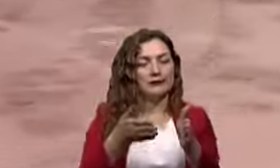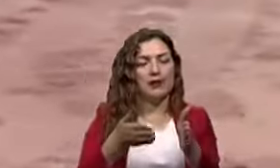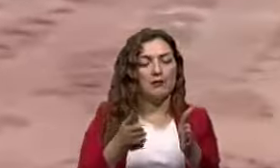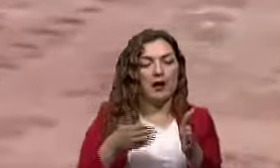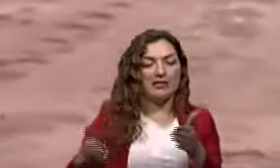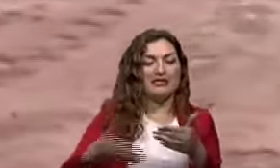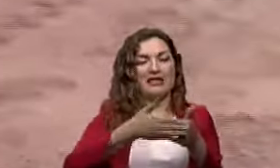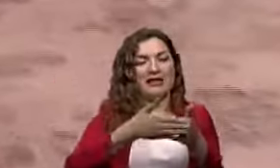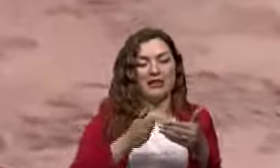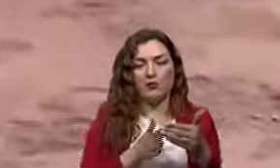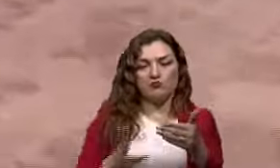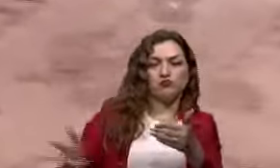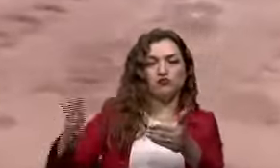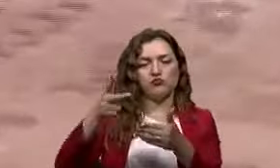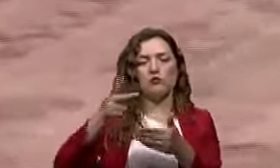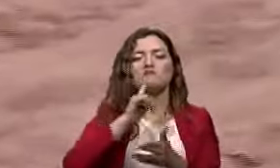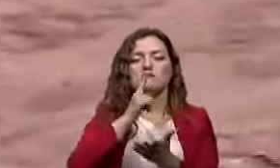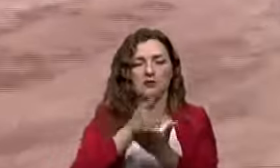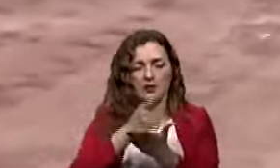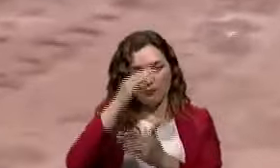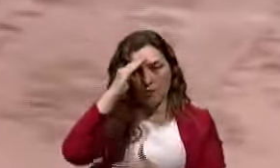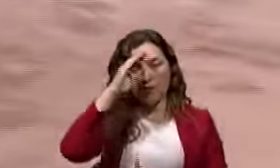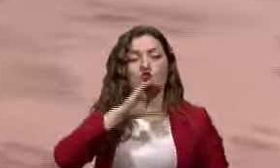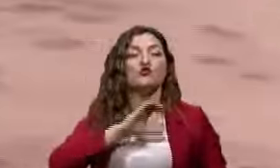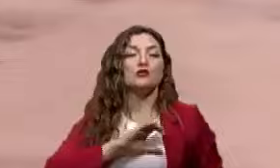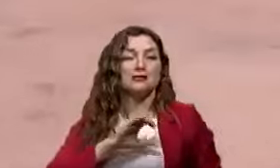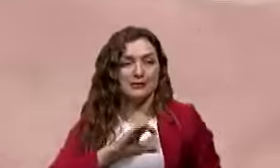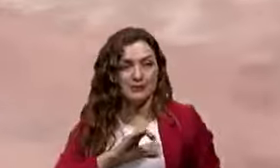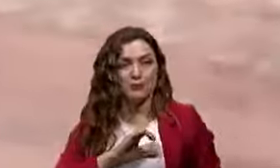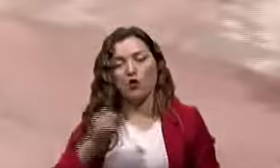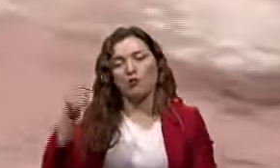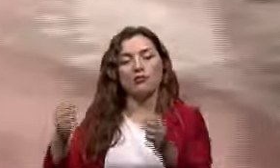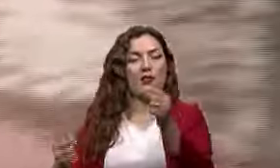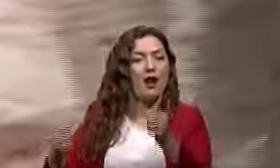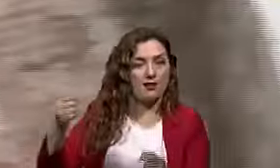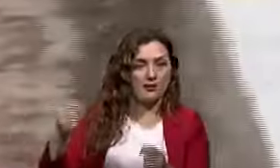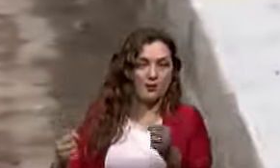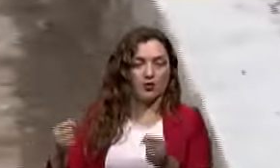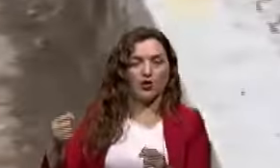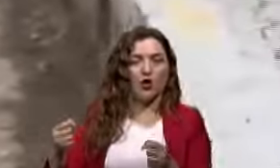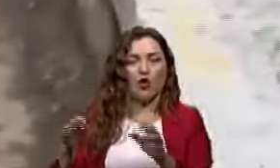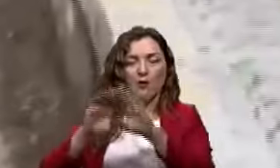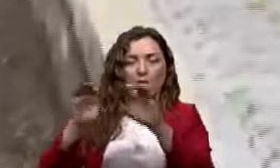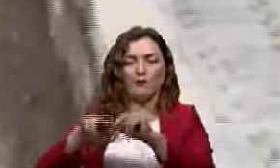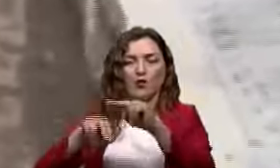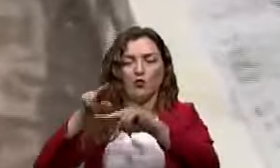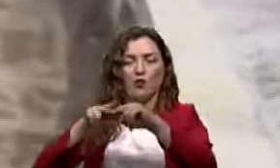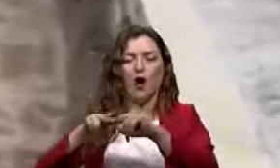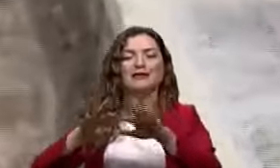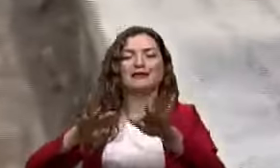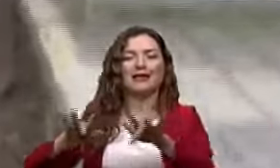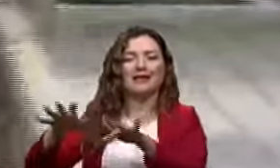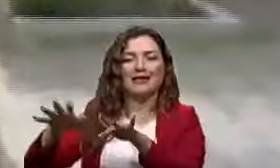Así es, con los entes municipales competentes, tanto la MT como el EMAPS, como la Secretaría de Movilidad, se ha coordinado todos